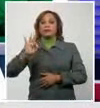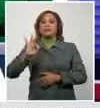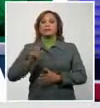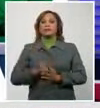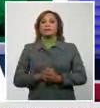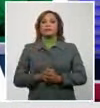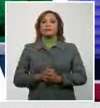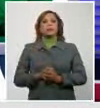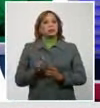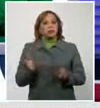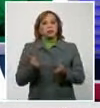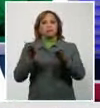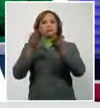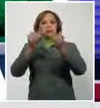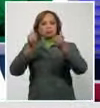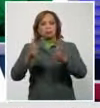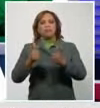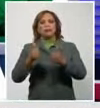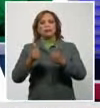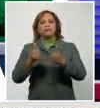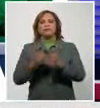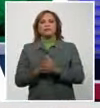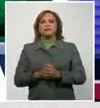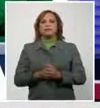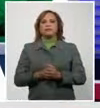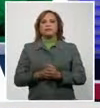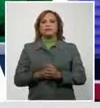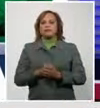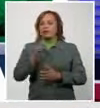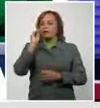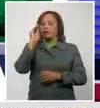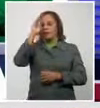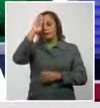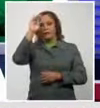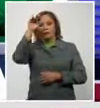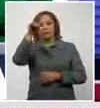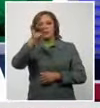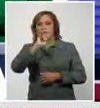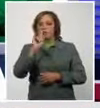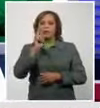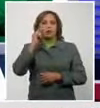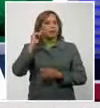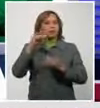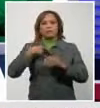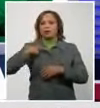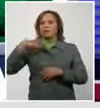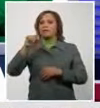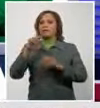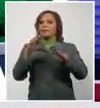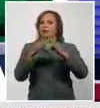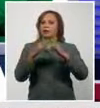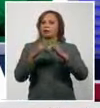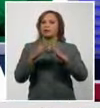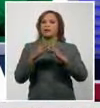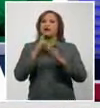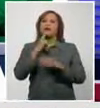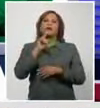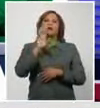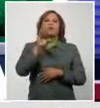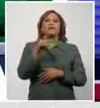se han recuperado, ya están egresados, pero me decía hoy la doctora Alicé,